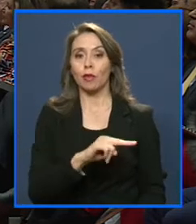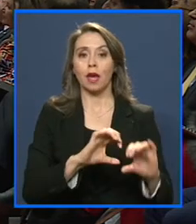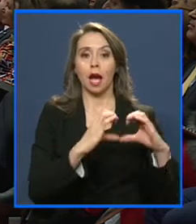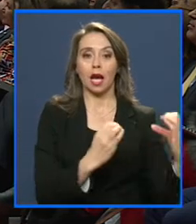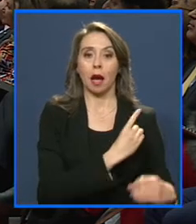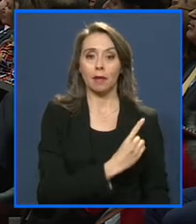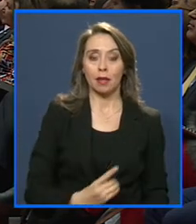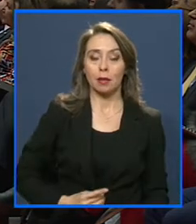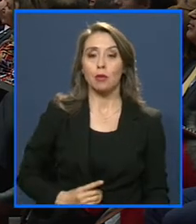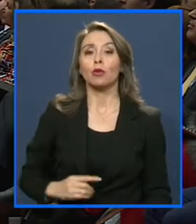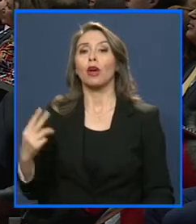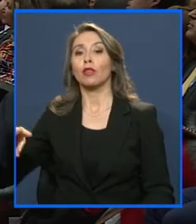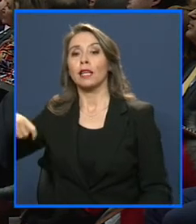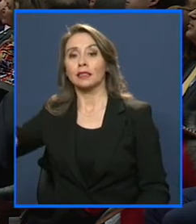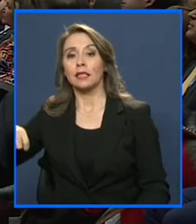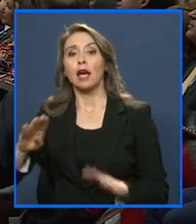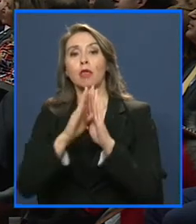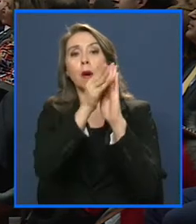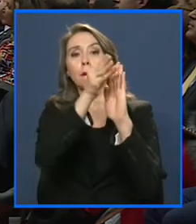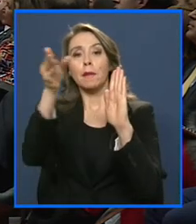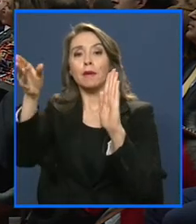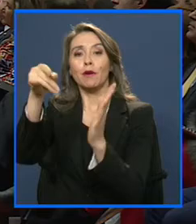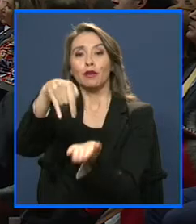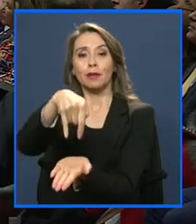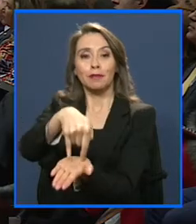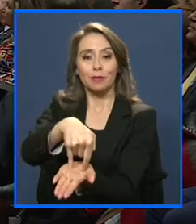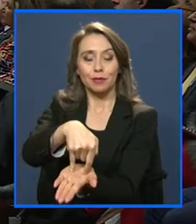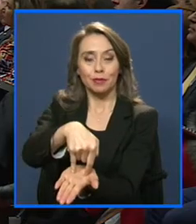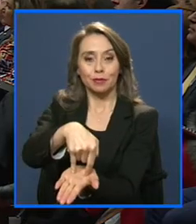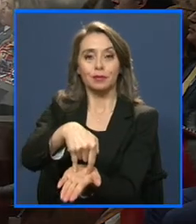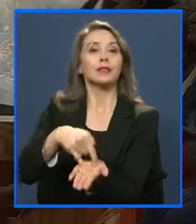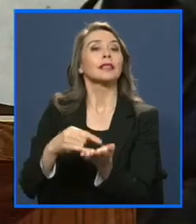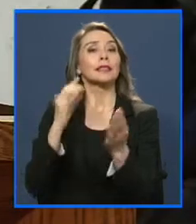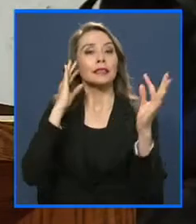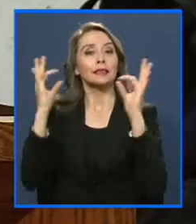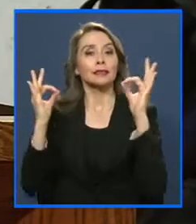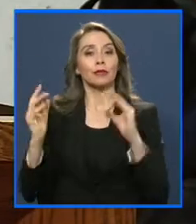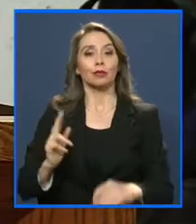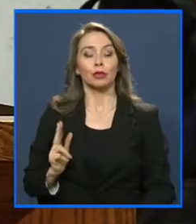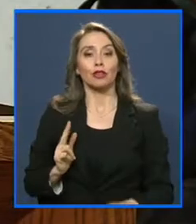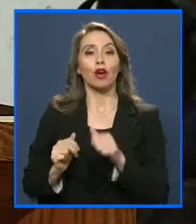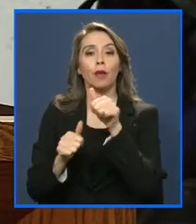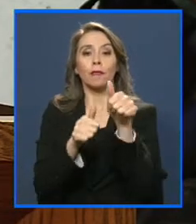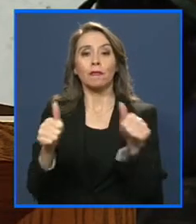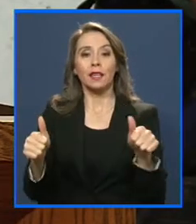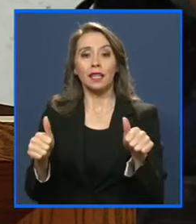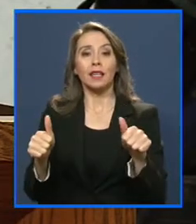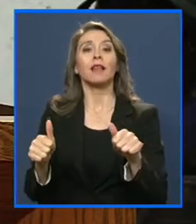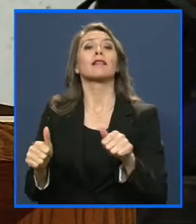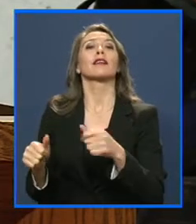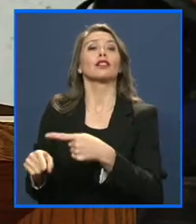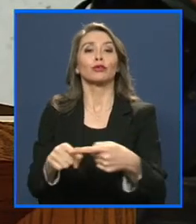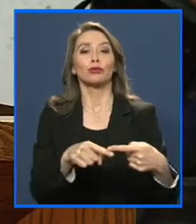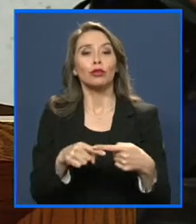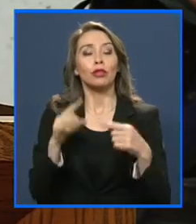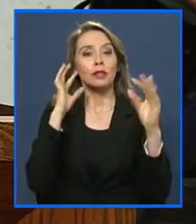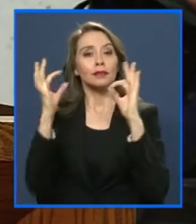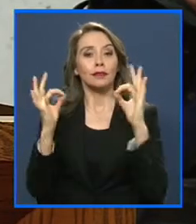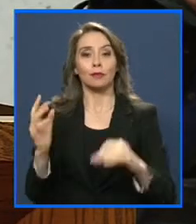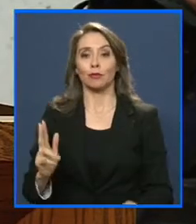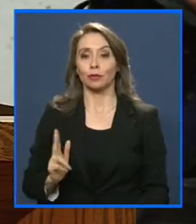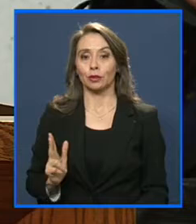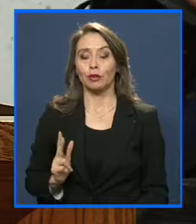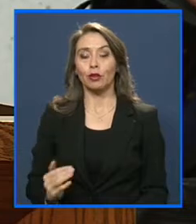diputado del senado y de la biblioteca del congreso nacional señoras y señores dirigentes sociales señoras y señores